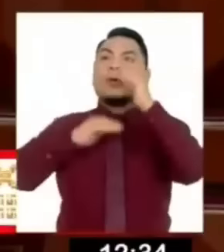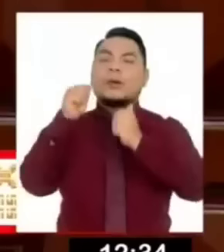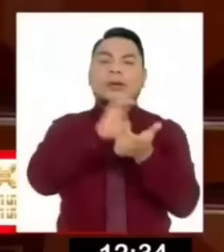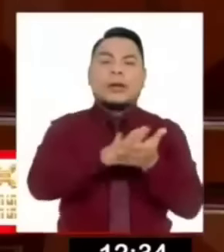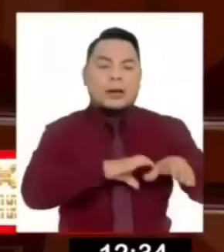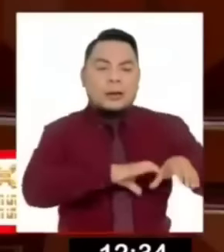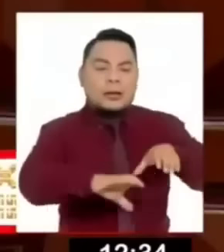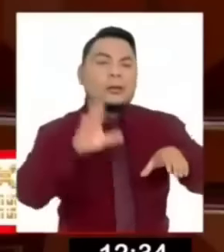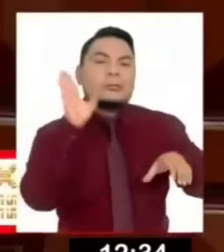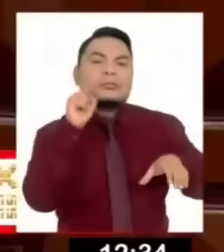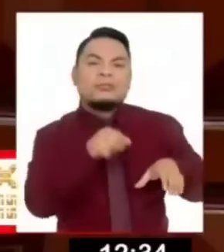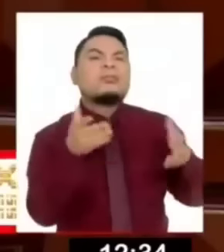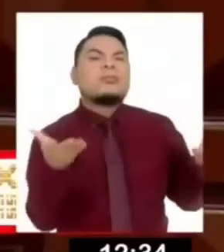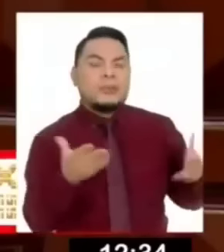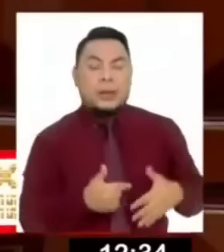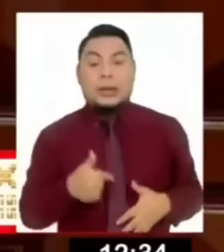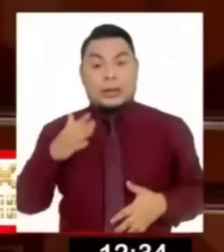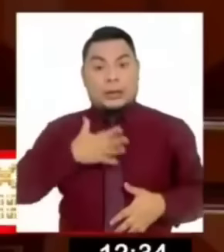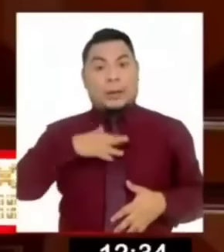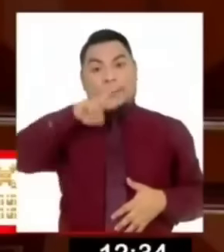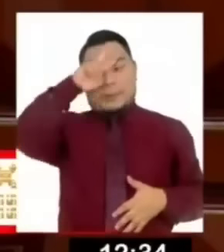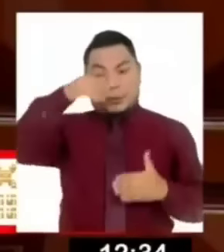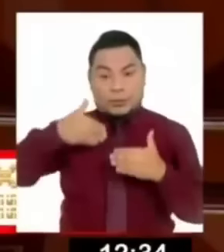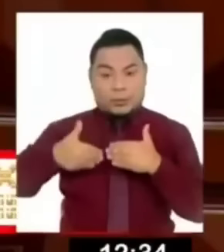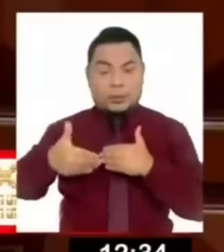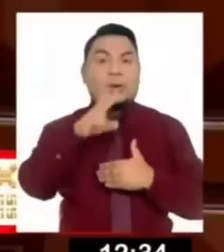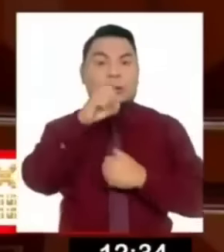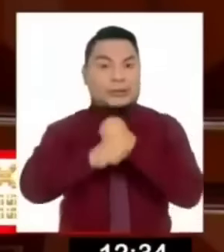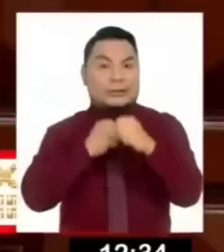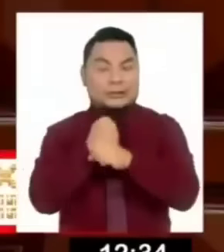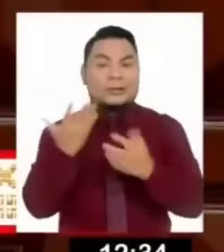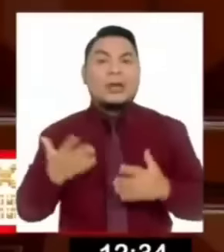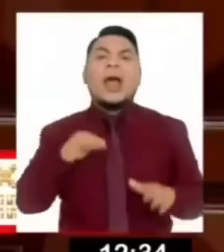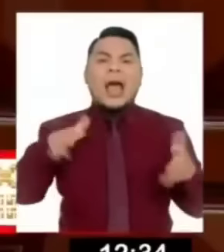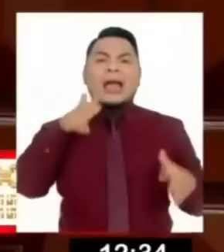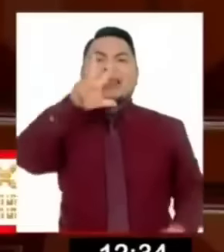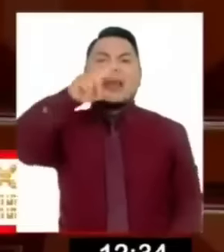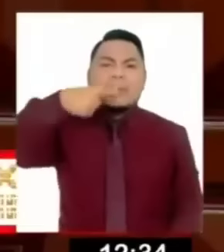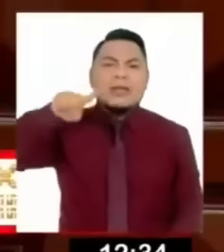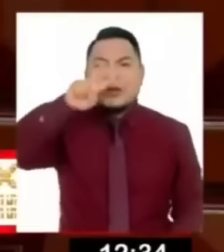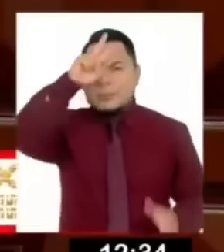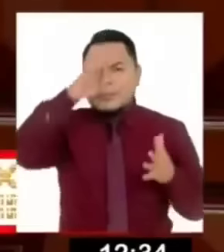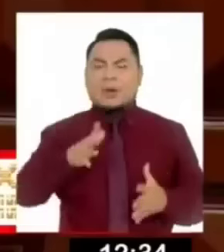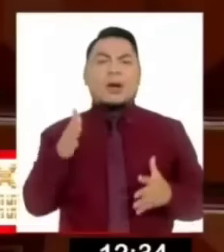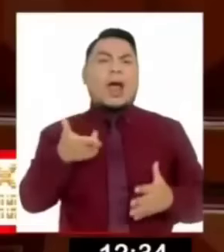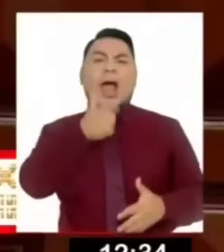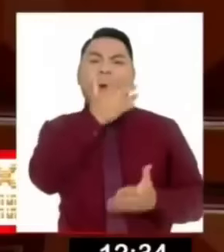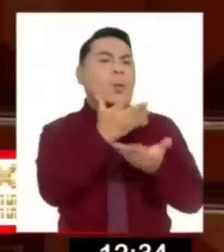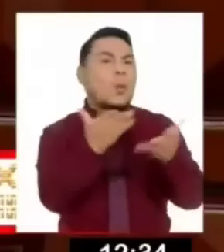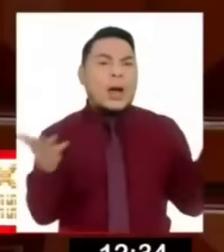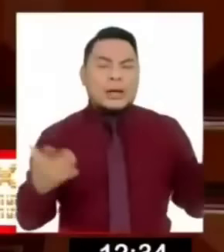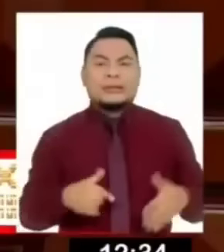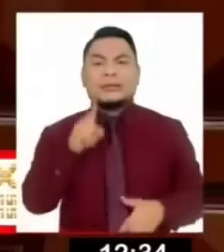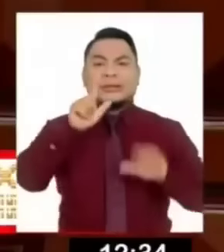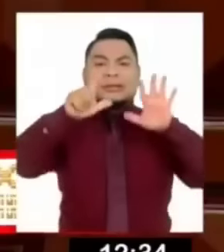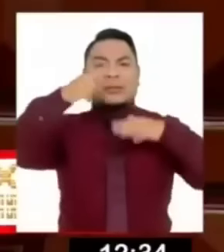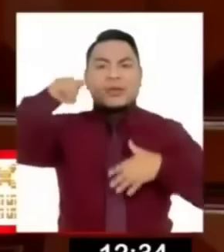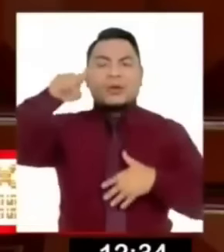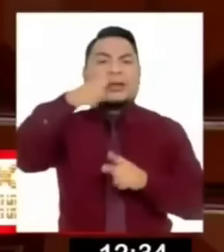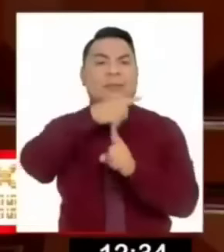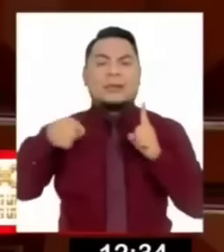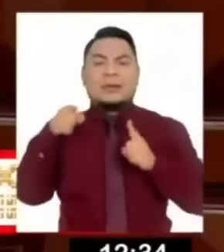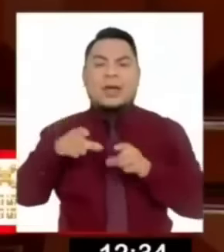En nuestro Perú del Bicentenario existen 3 millones de peruanos que no gozan de agua potable y 17 millones y